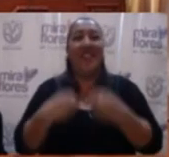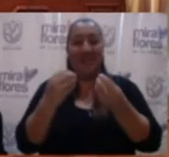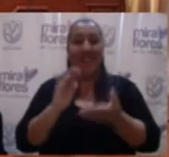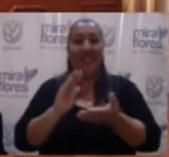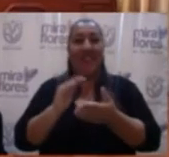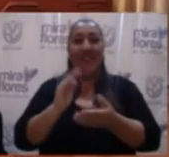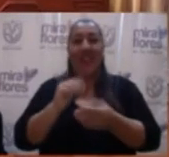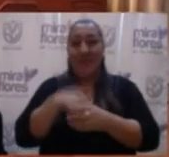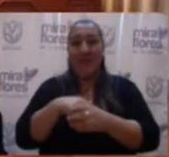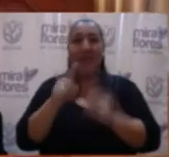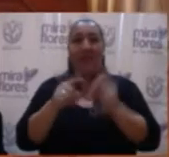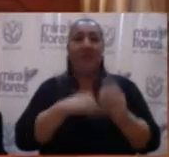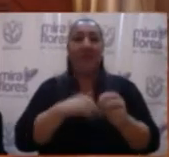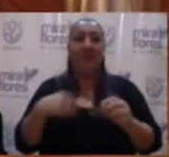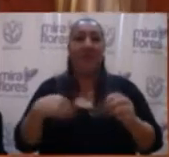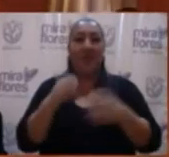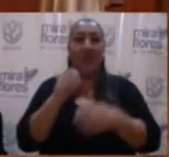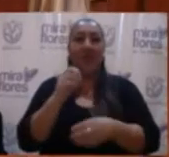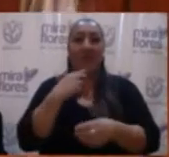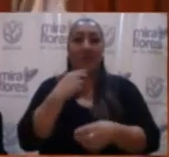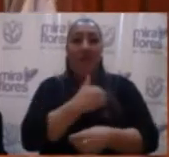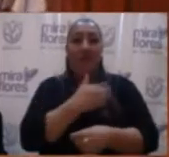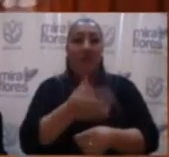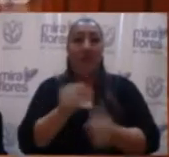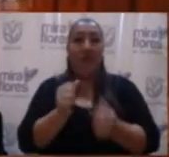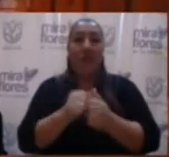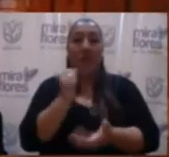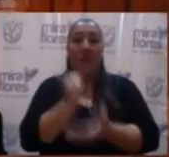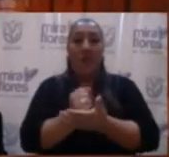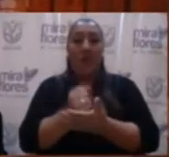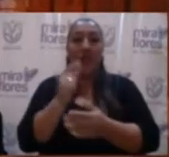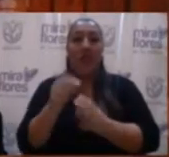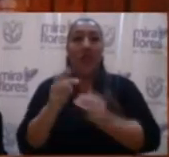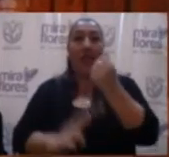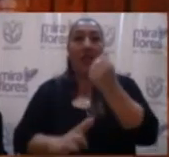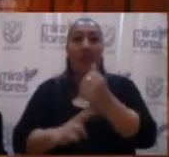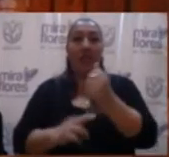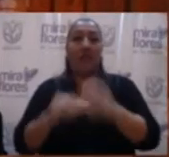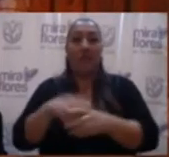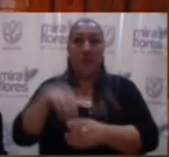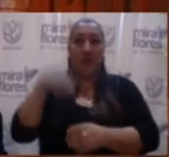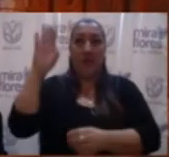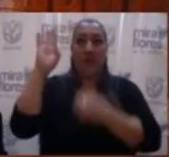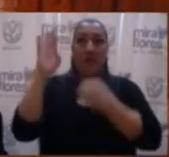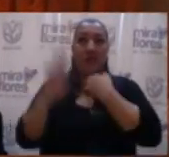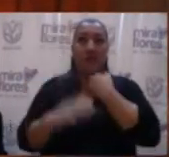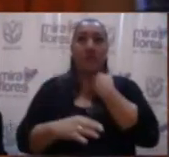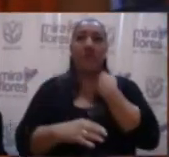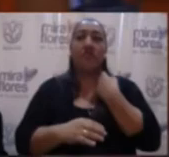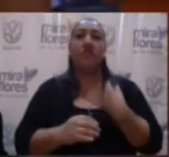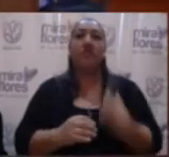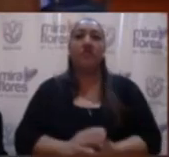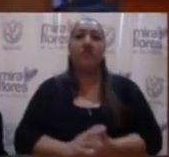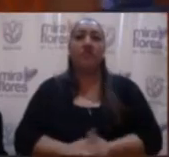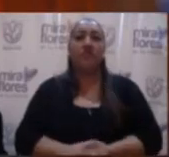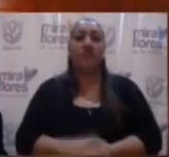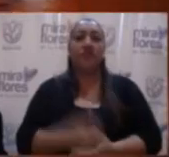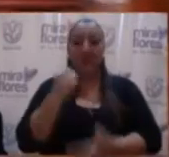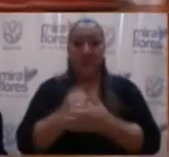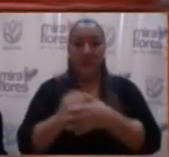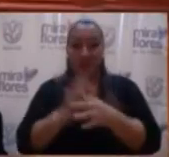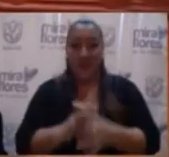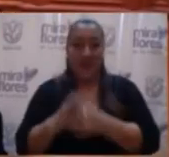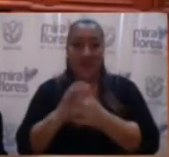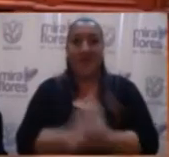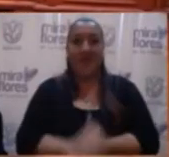proceder al voto. Aquellos miembros del Consejo que estén a favor de aprobar la licencia de la regidora, si no se expresan en señal de conformidad. Se aprueba